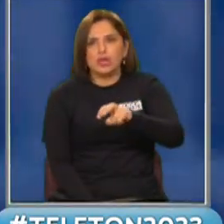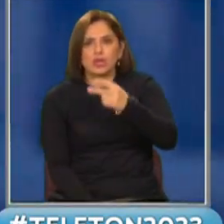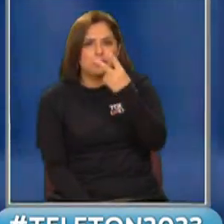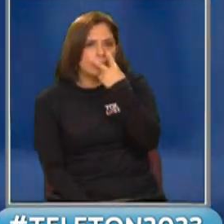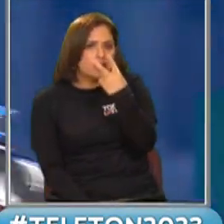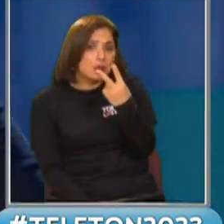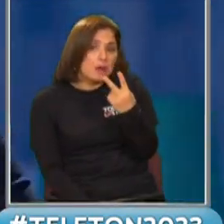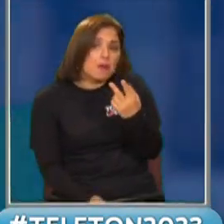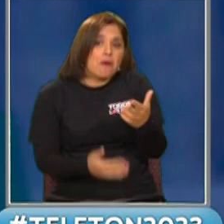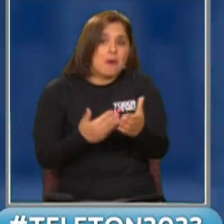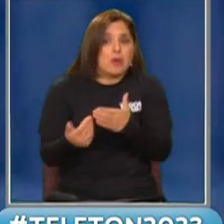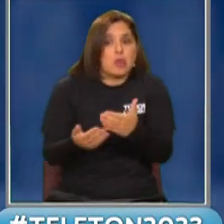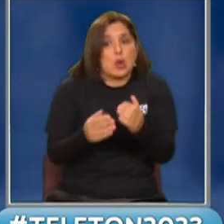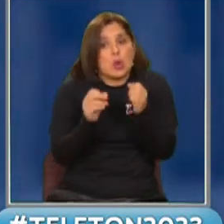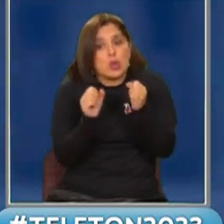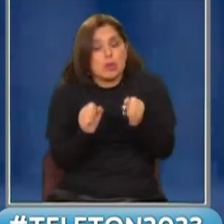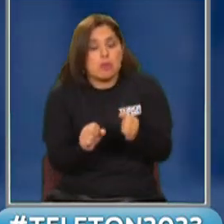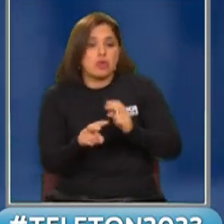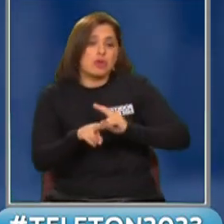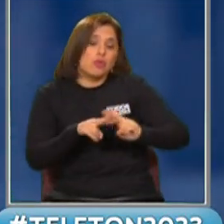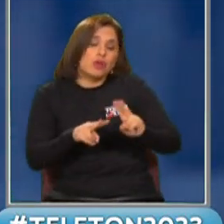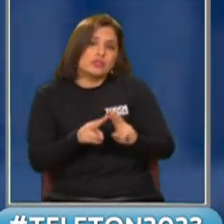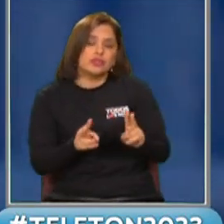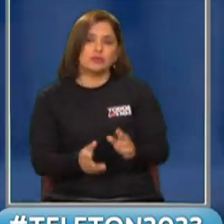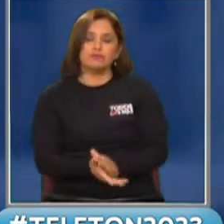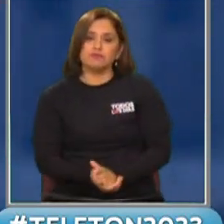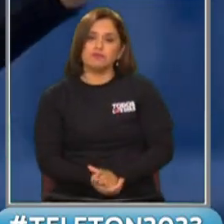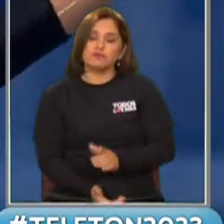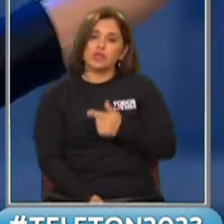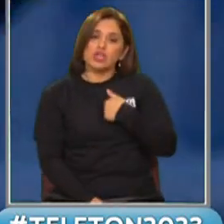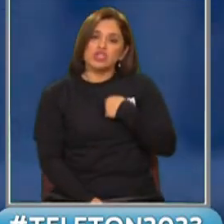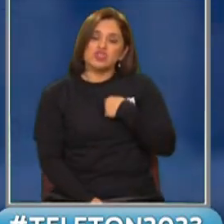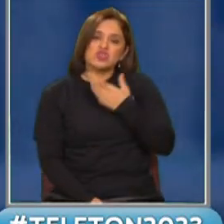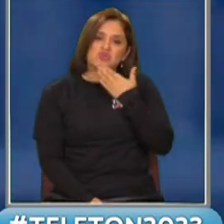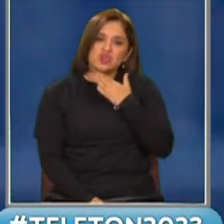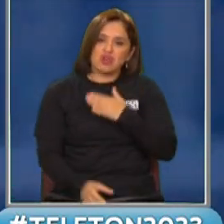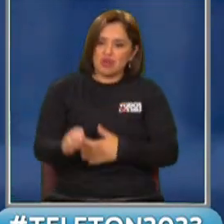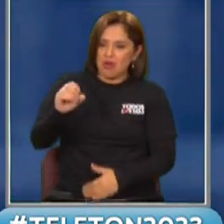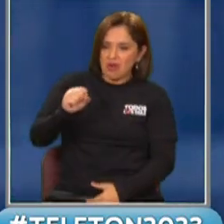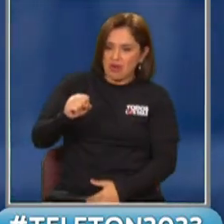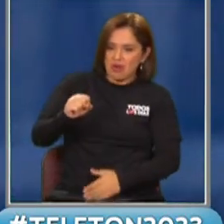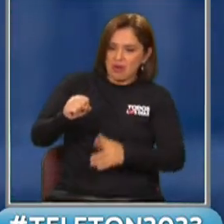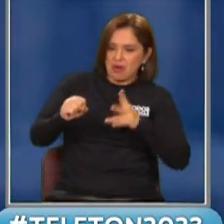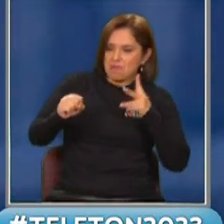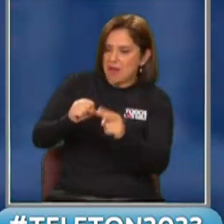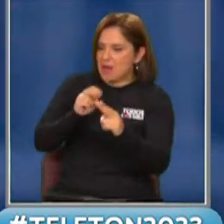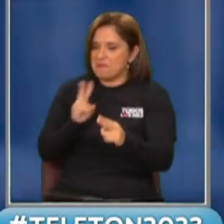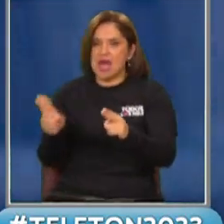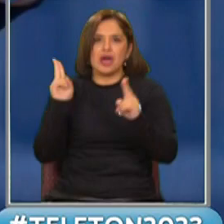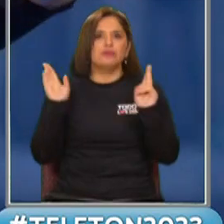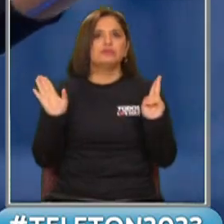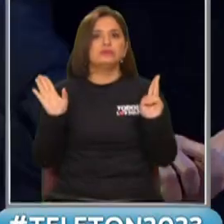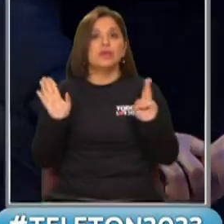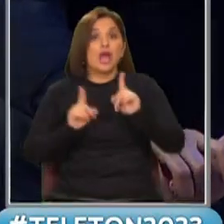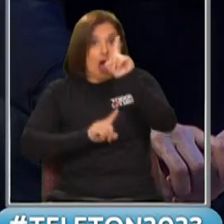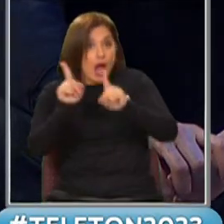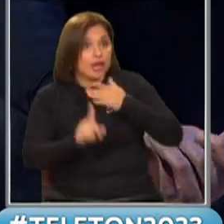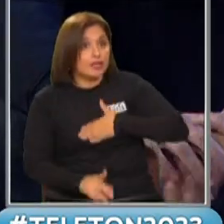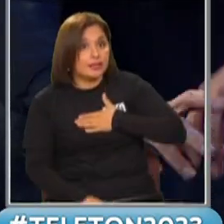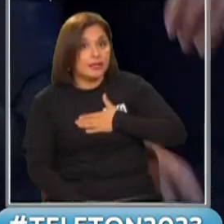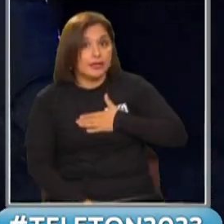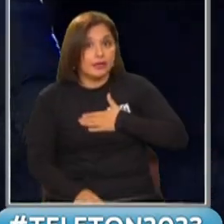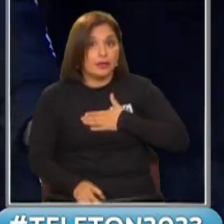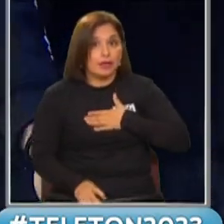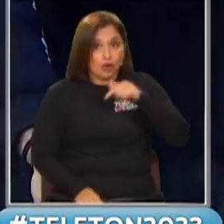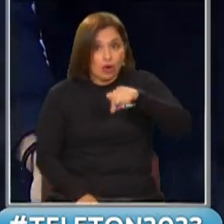veamos dónde lo podemos hacer todo y decidí hacersela yo así que un día la agarré pa le dice Ah te imag alguien quiere hacérsela hoy día o